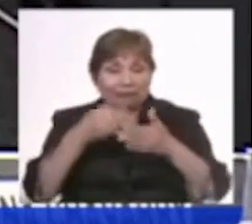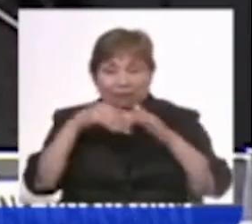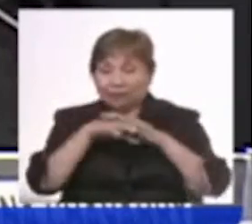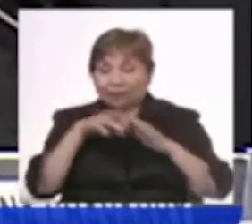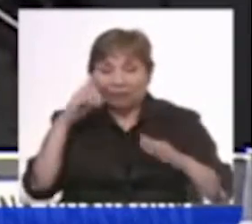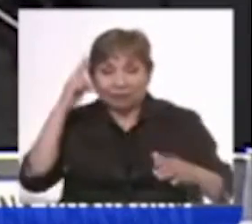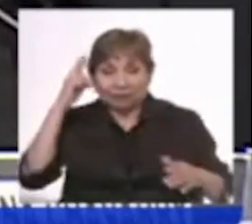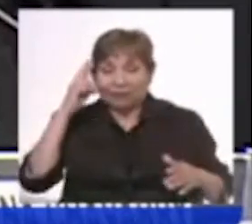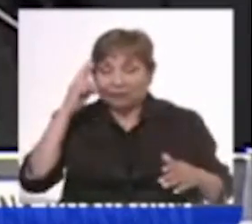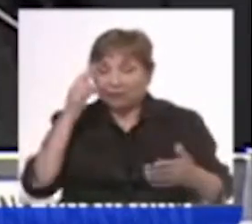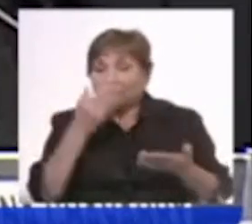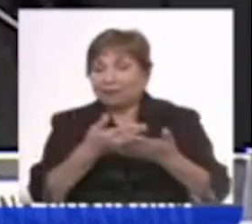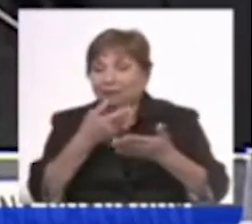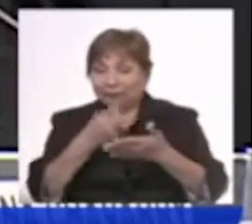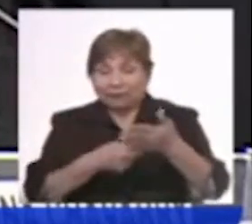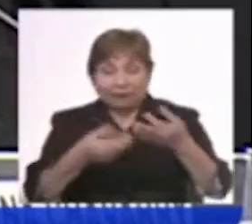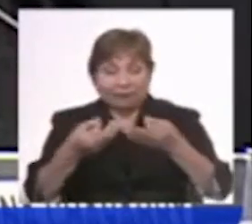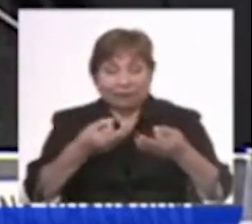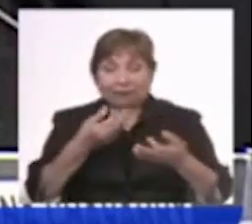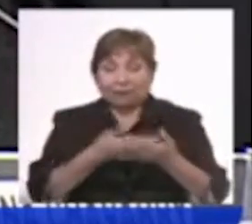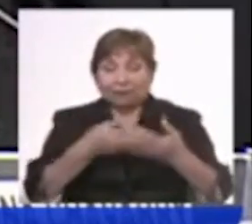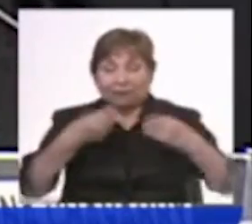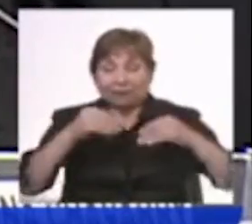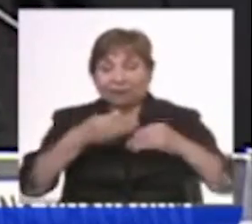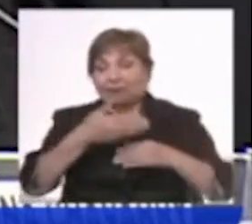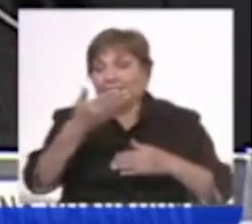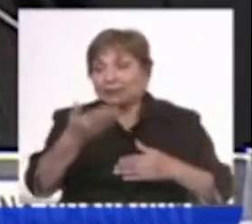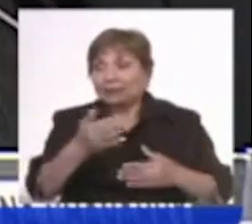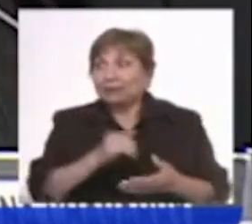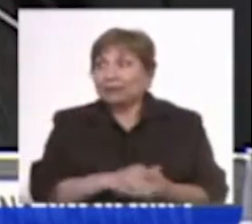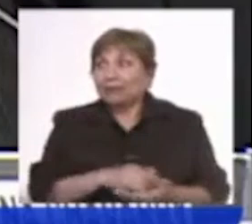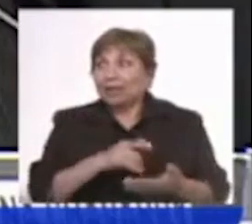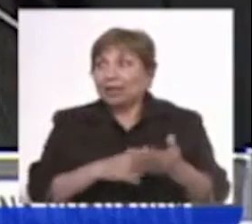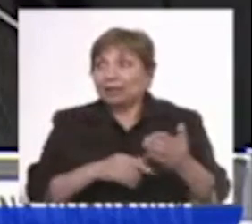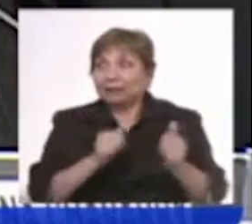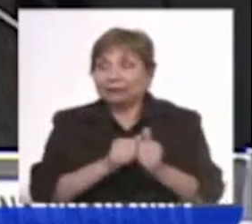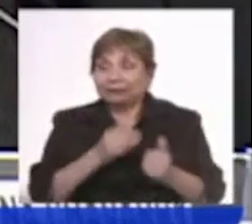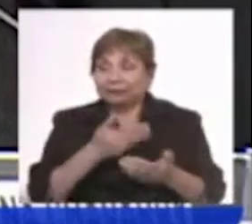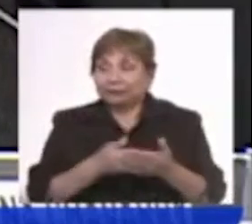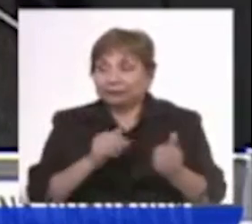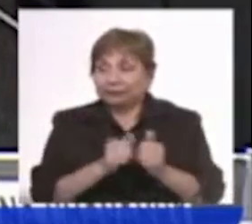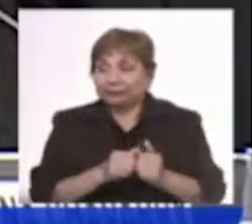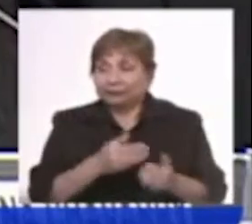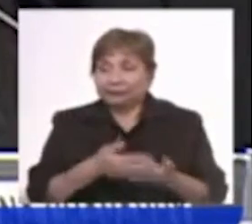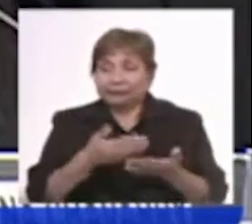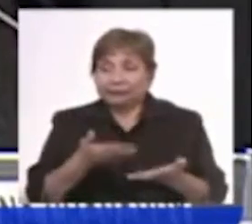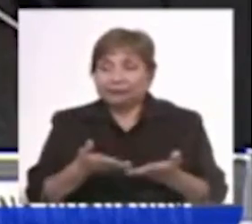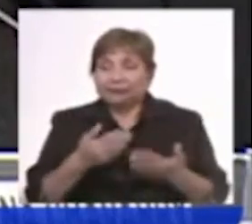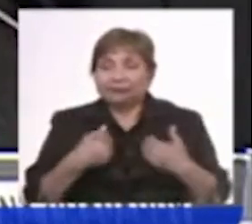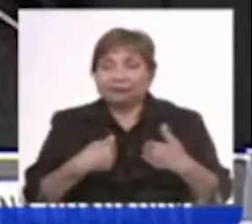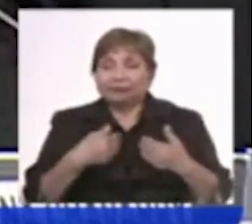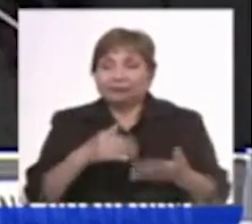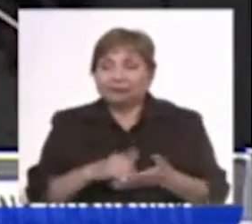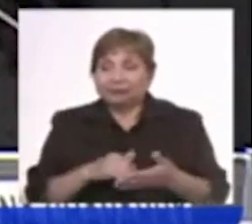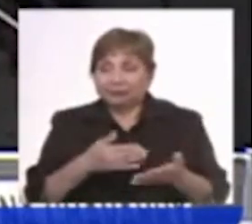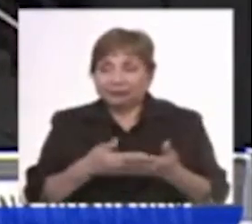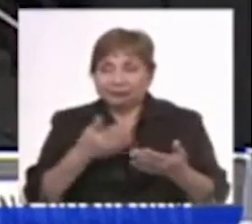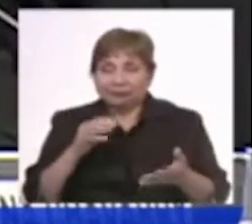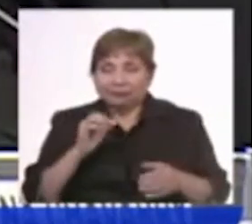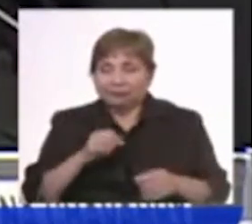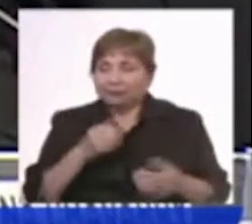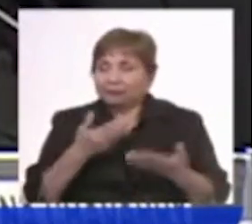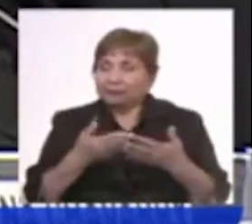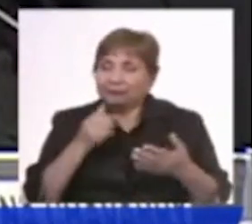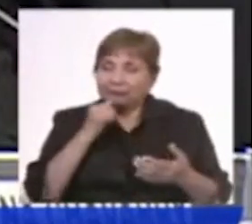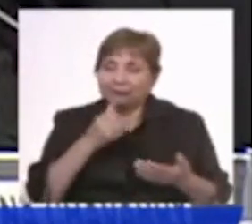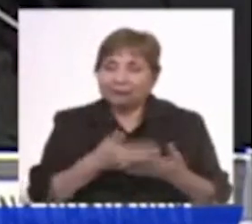la razonabilidad de precios que nos dice el mercado, es verdad y es necesario continuar si es que es así, si